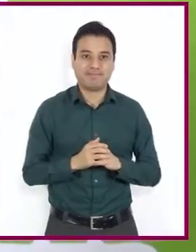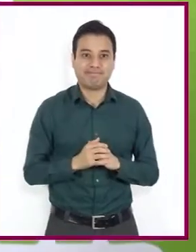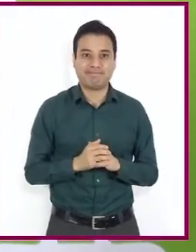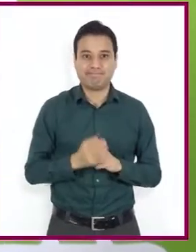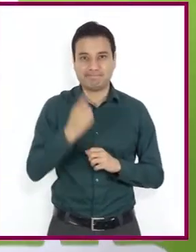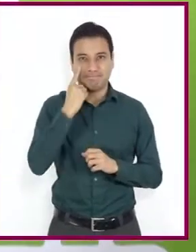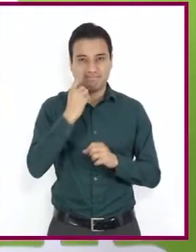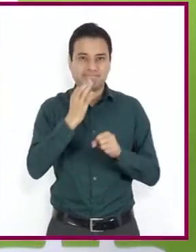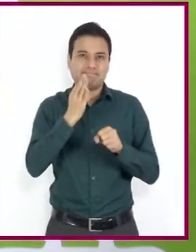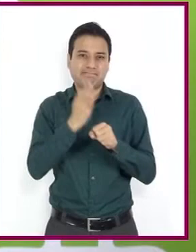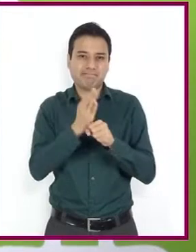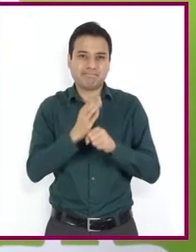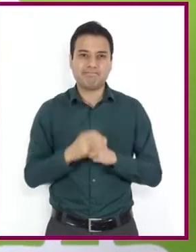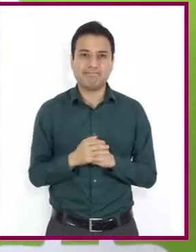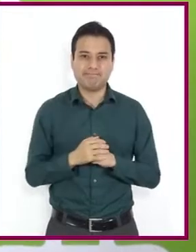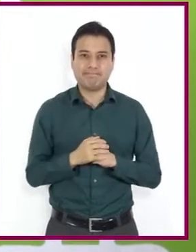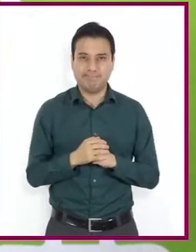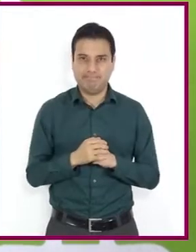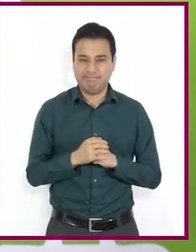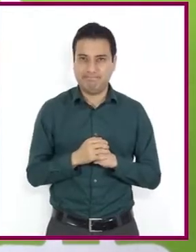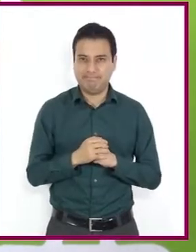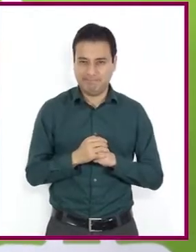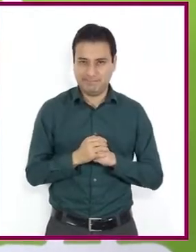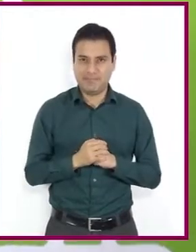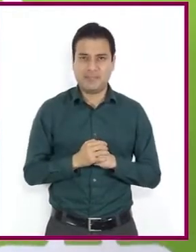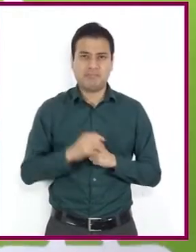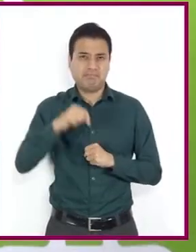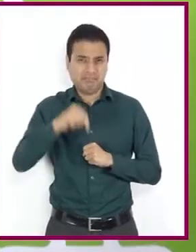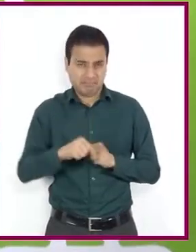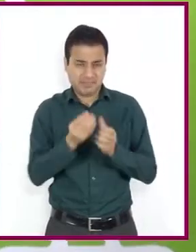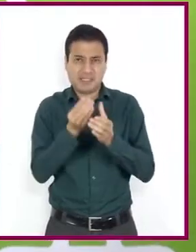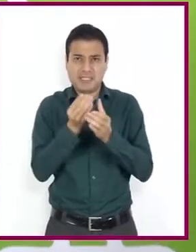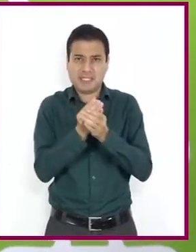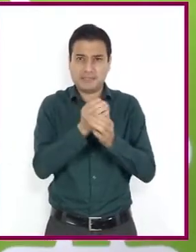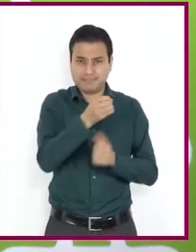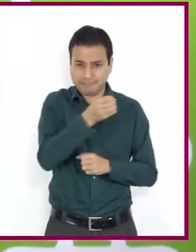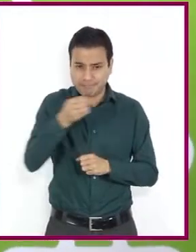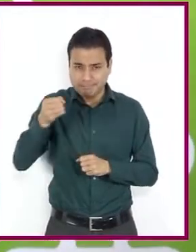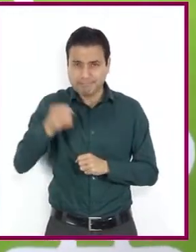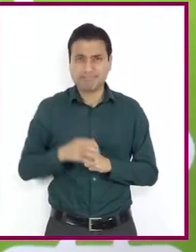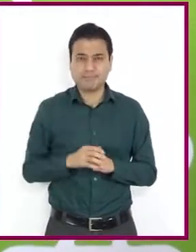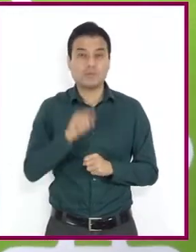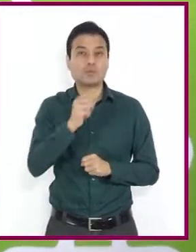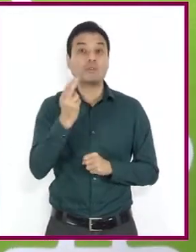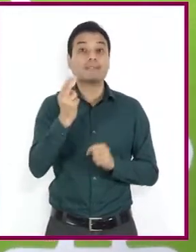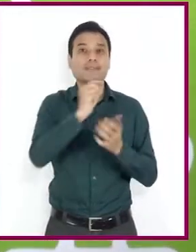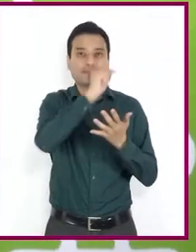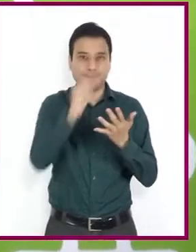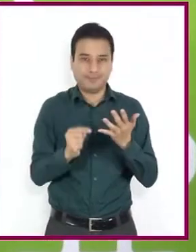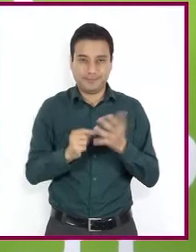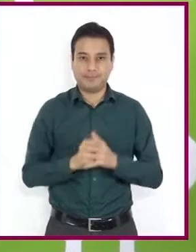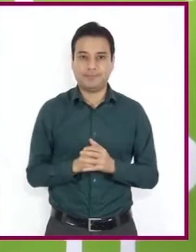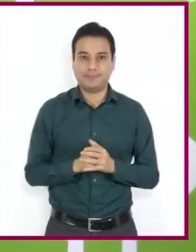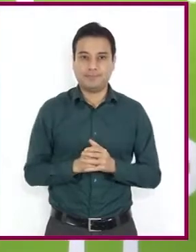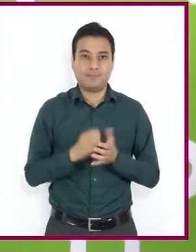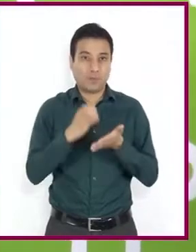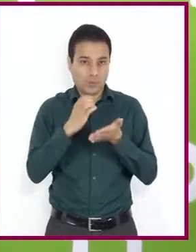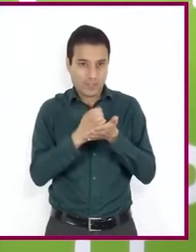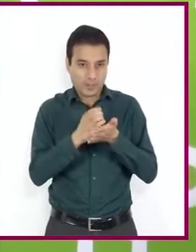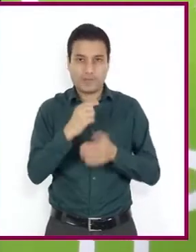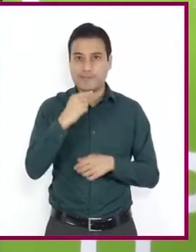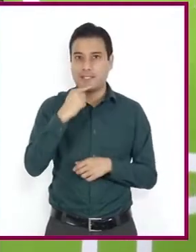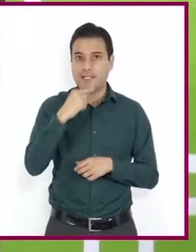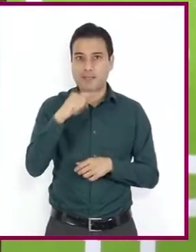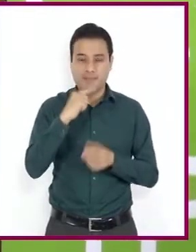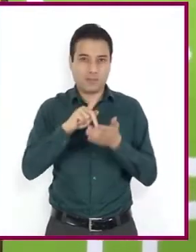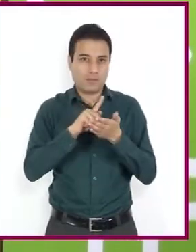revisar algunas aportaciones que se den a lo largo de la sesión, los materiales que necesitaremos son los siguientes: cuaderno y lápiz